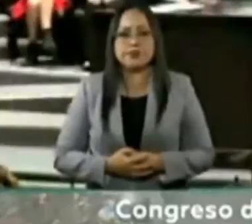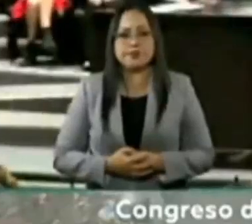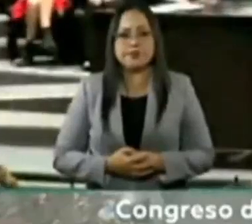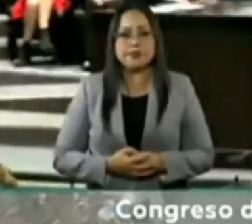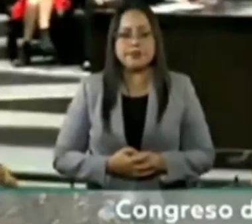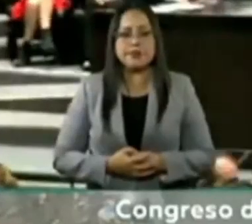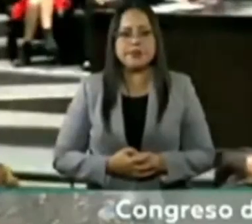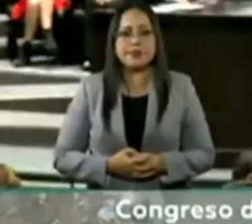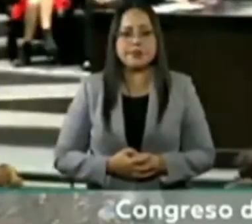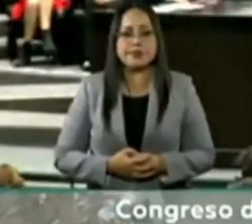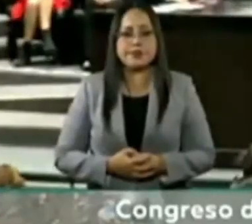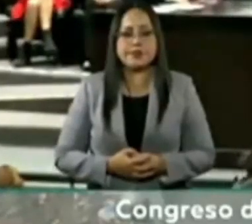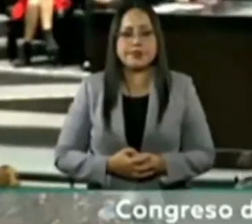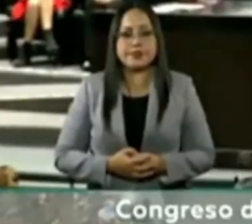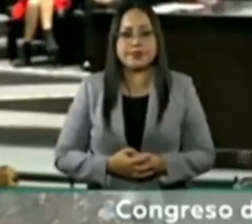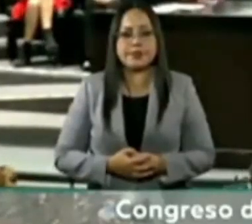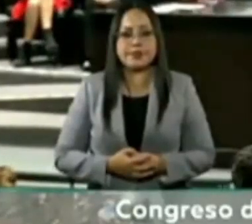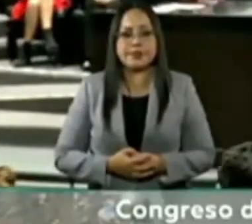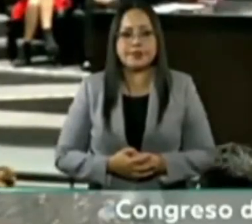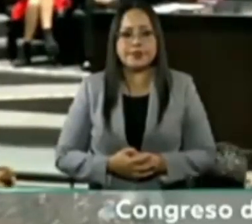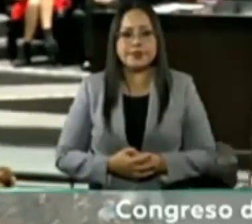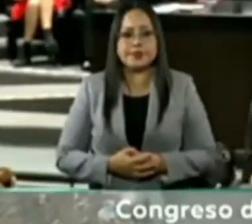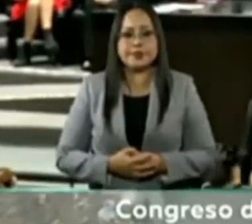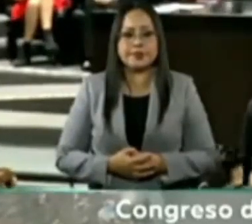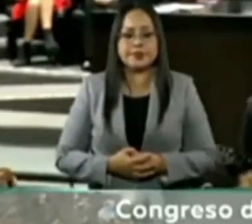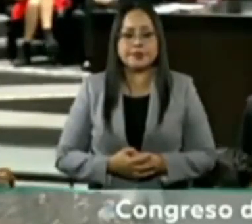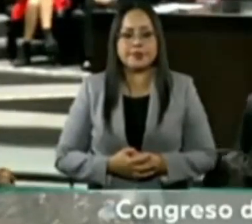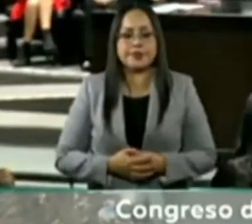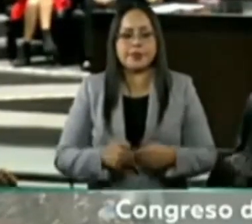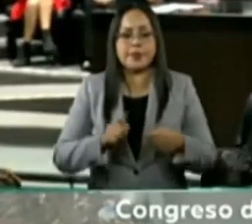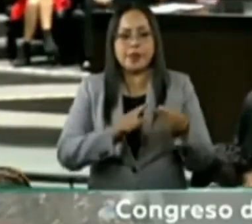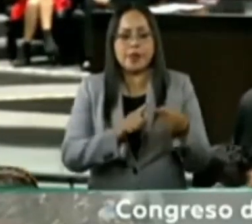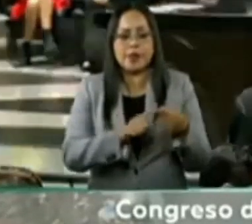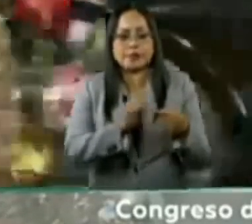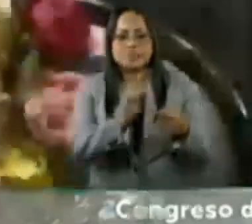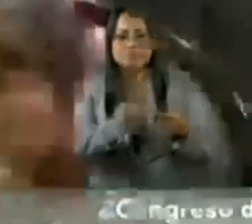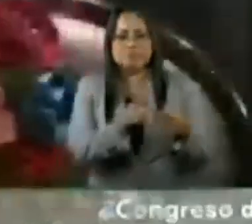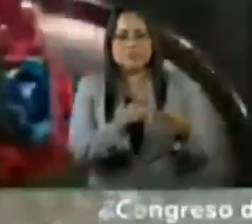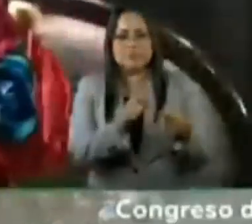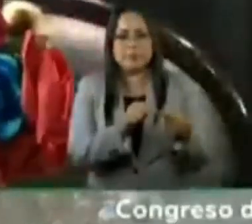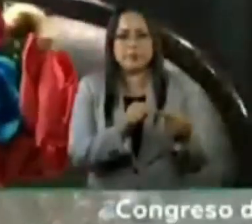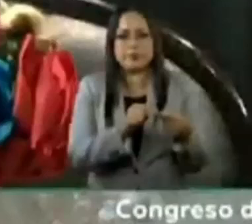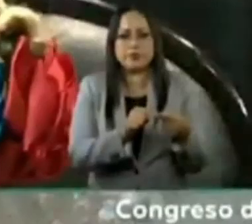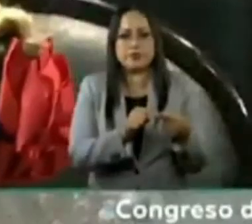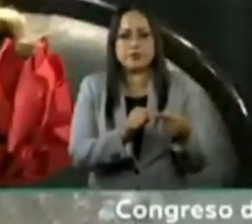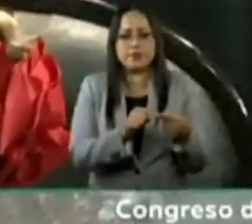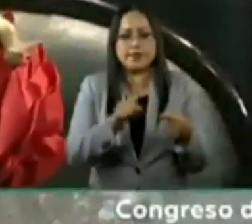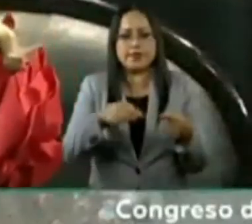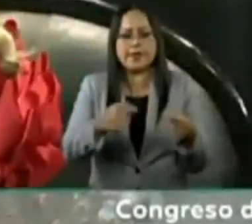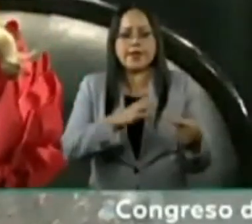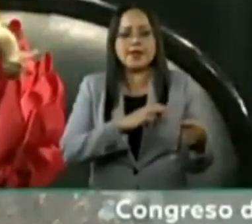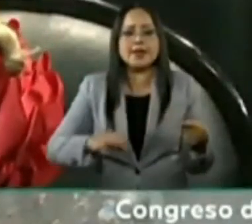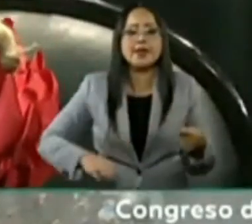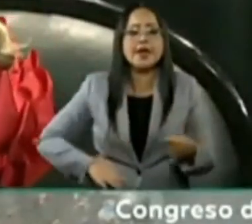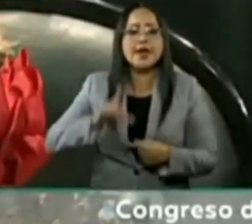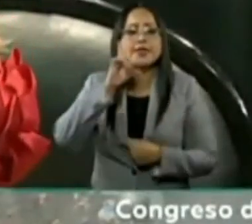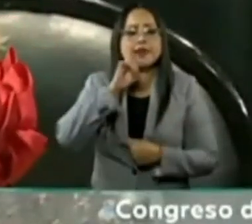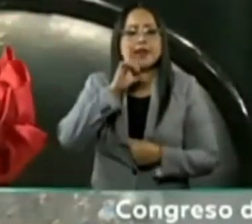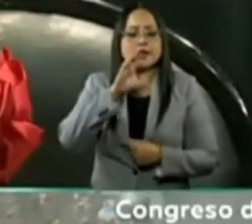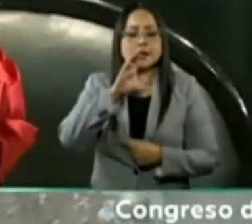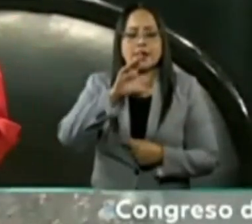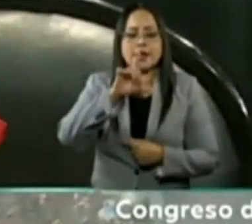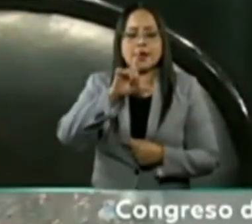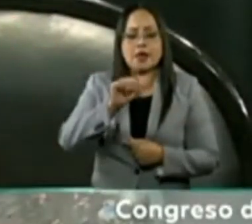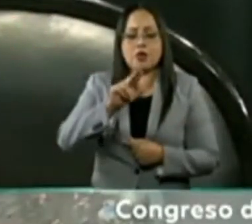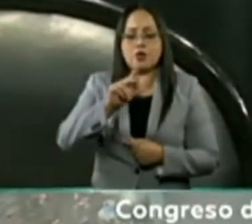Emilio Azcárraga Gallán, el presidente de Grupo Televisa. Ya estaré enviando parte también de las declaraciones